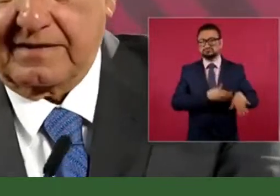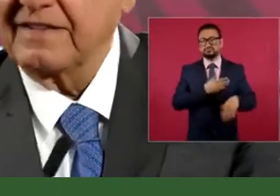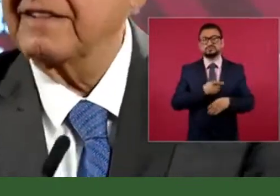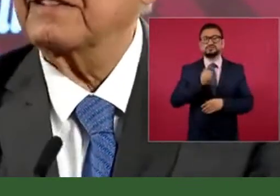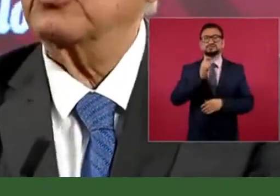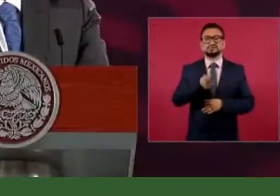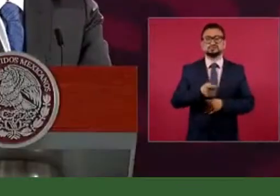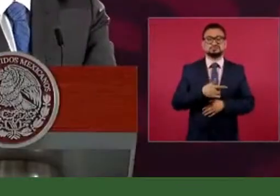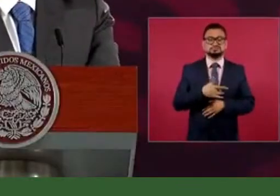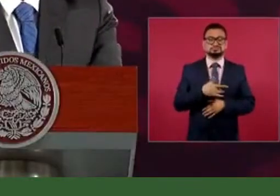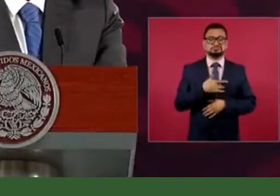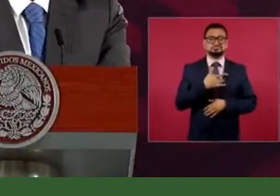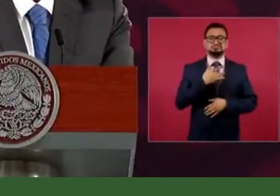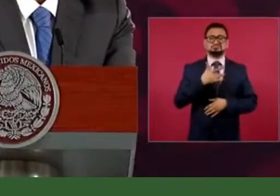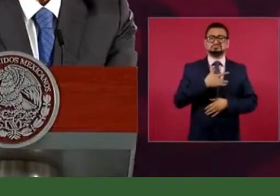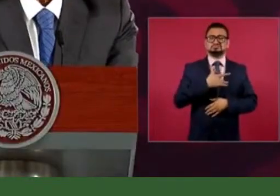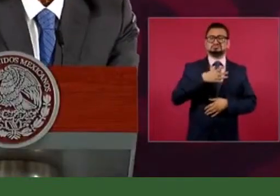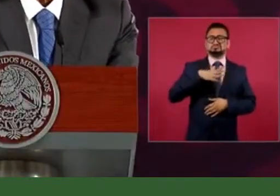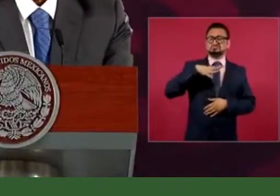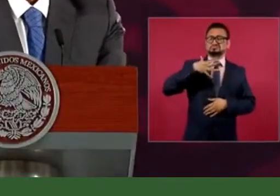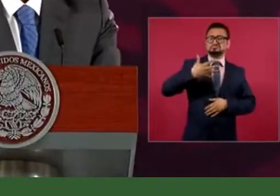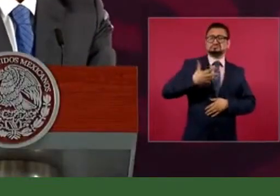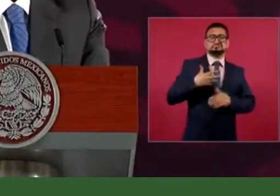de sentirse superiores al pueblo,